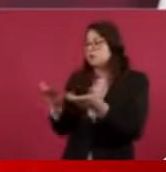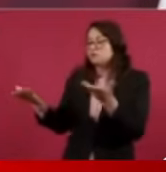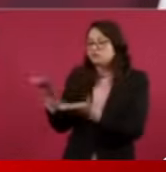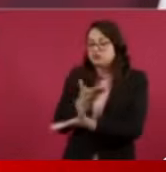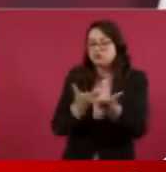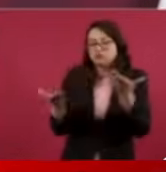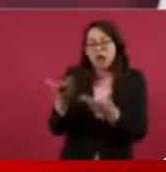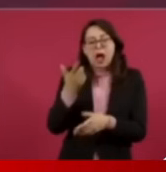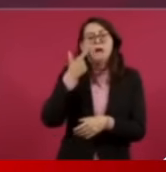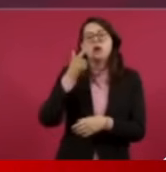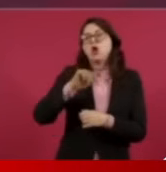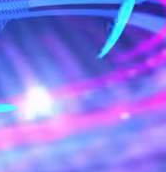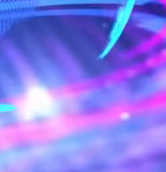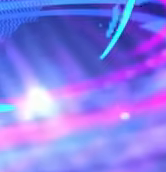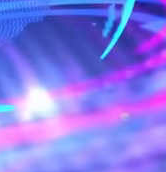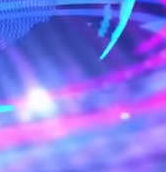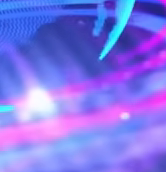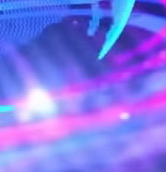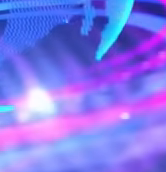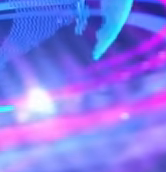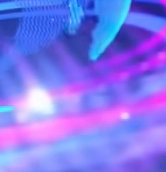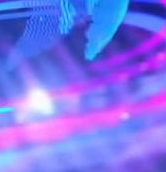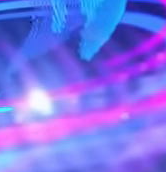en otros países.